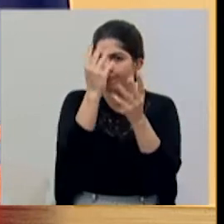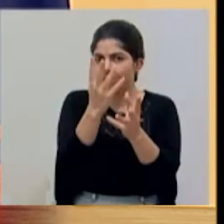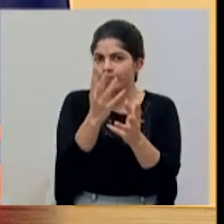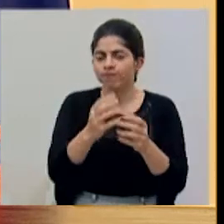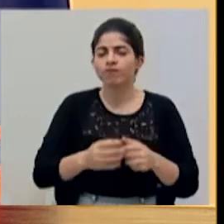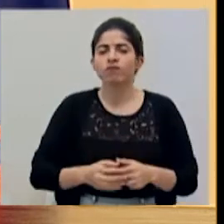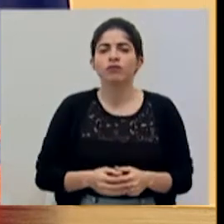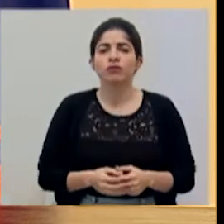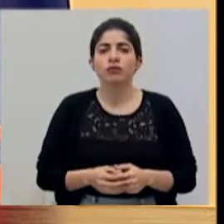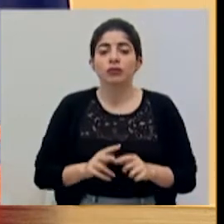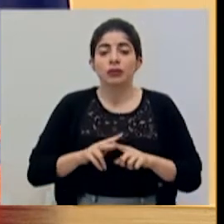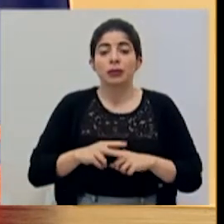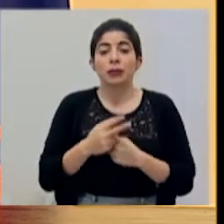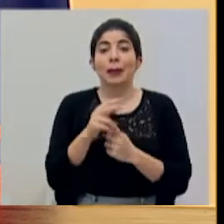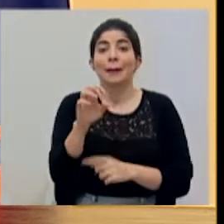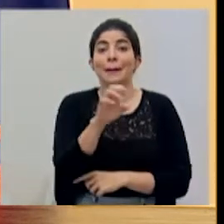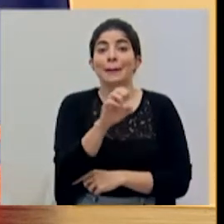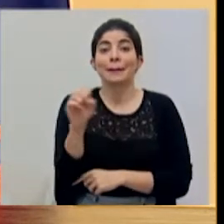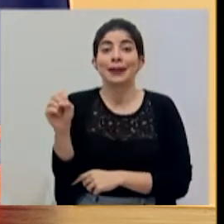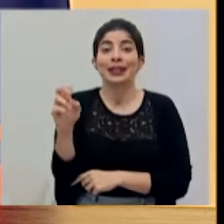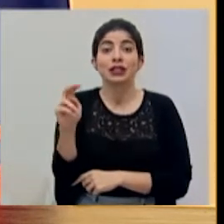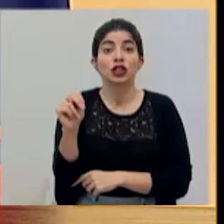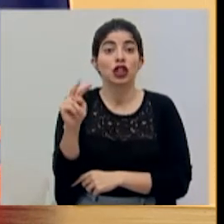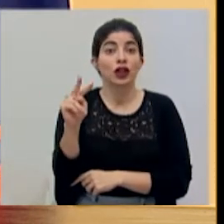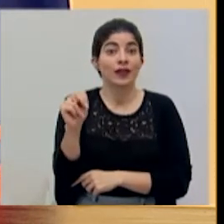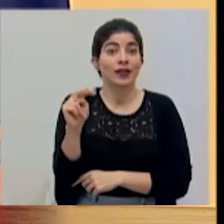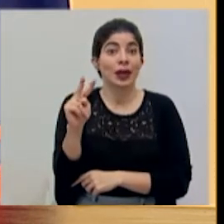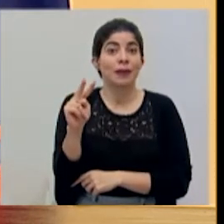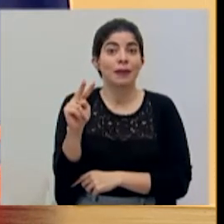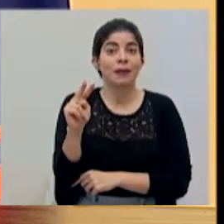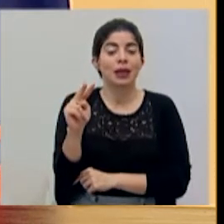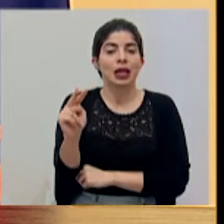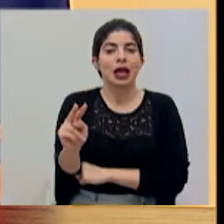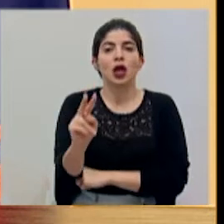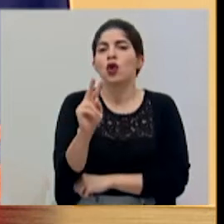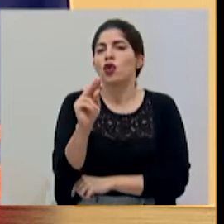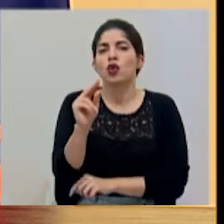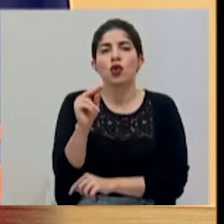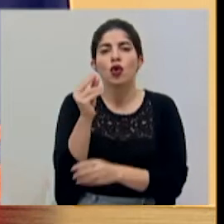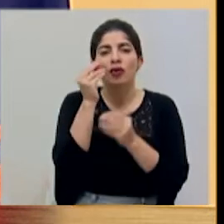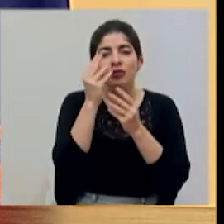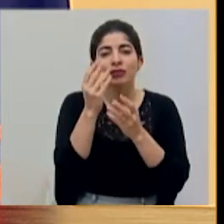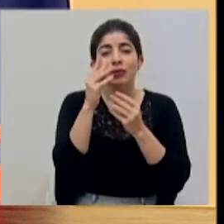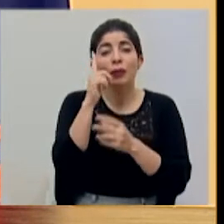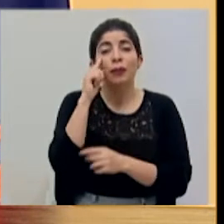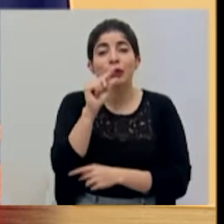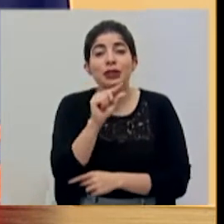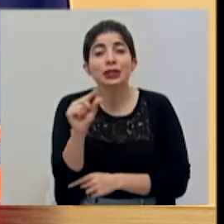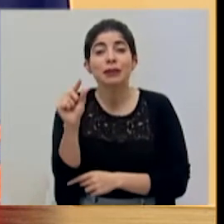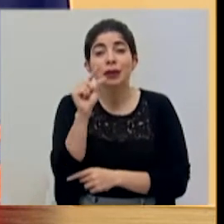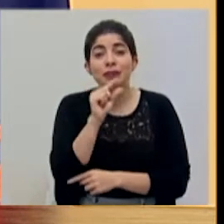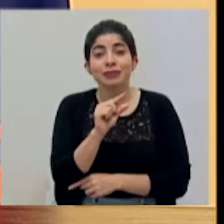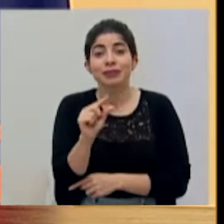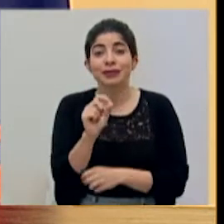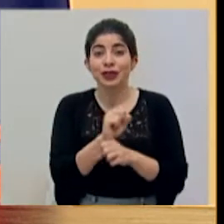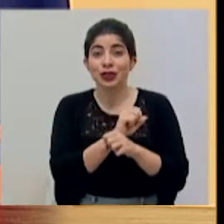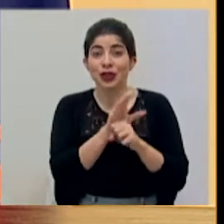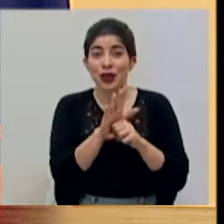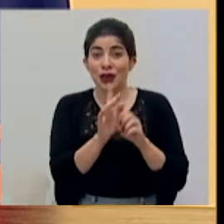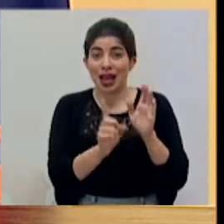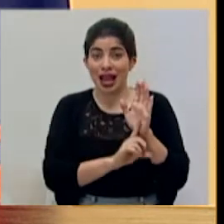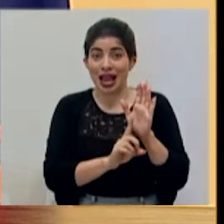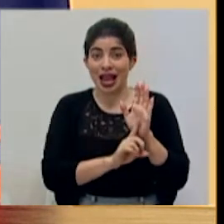que a partir del mes de noviembre no haremos la actualización semanal de las alertas por COVID. Esta se deja